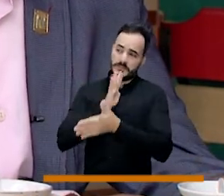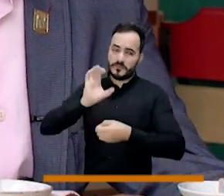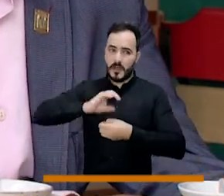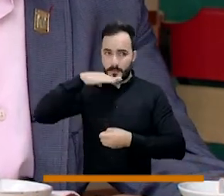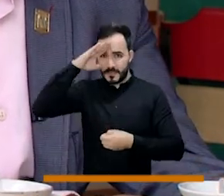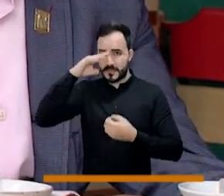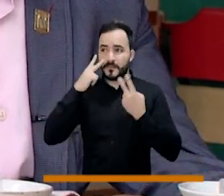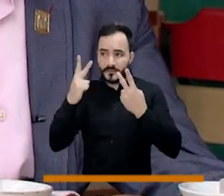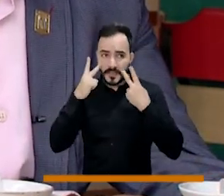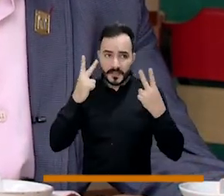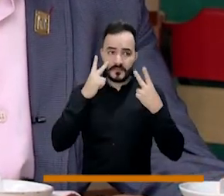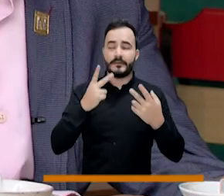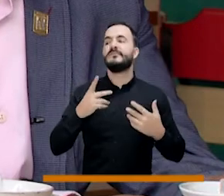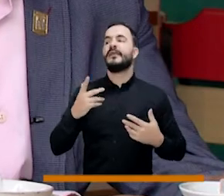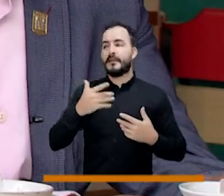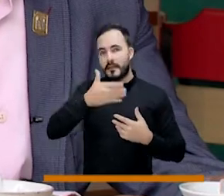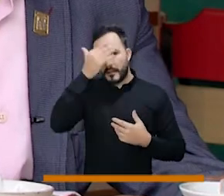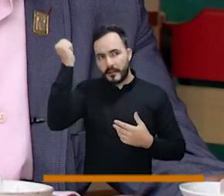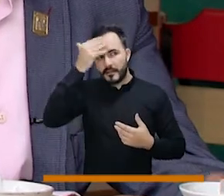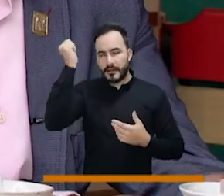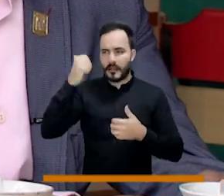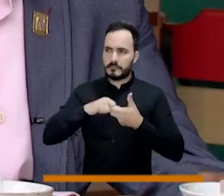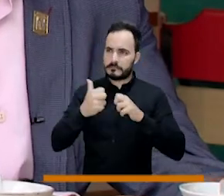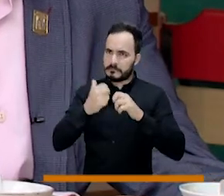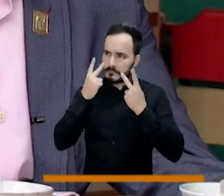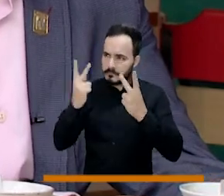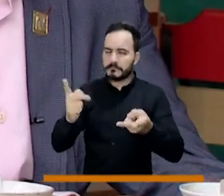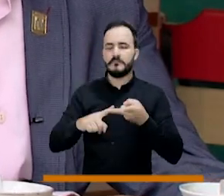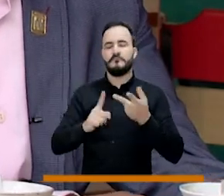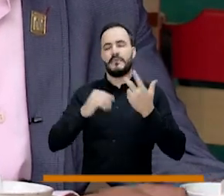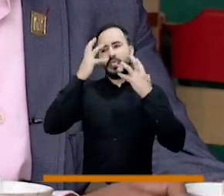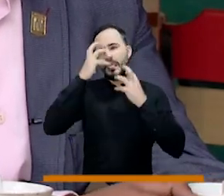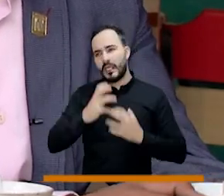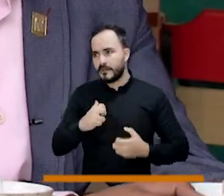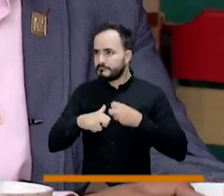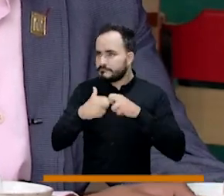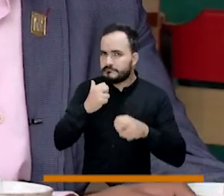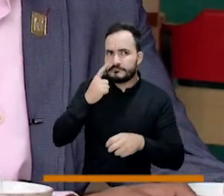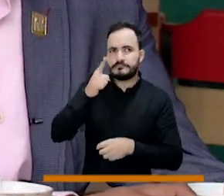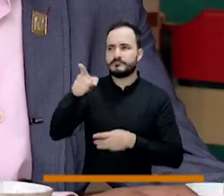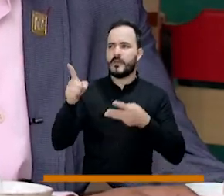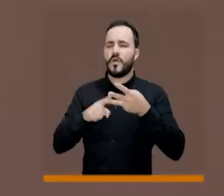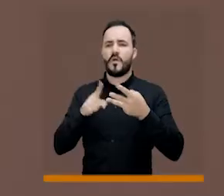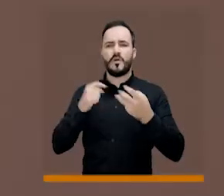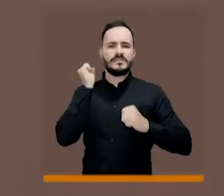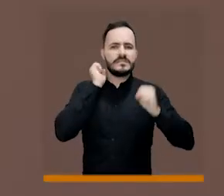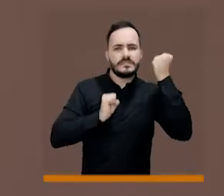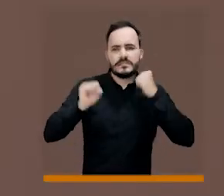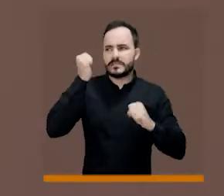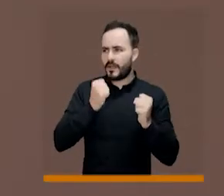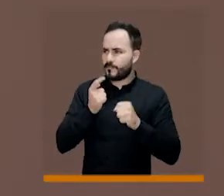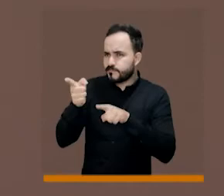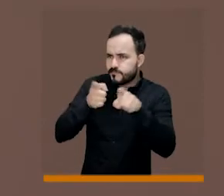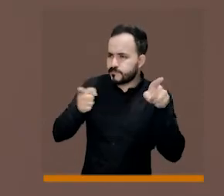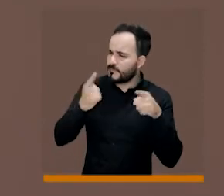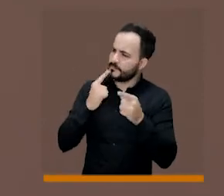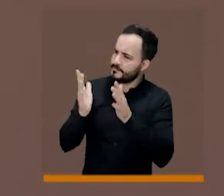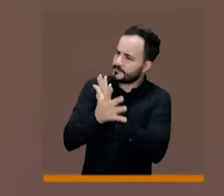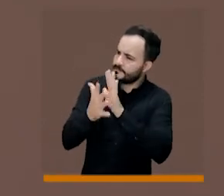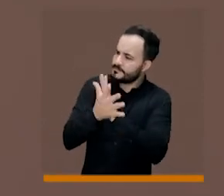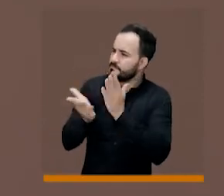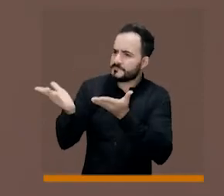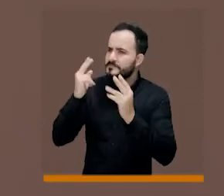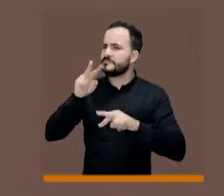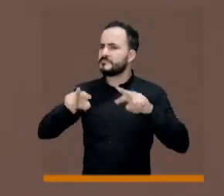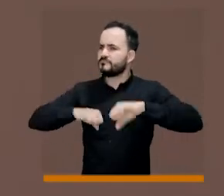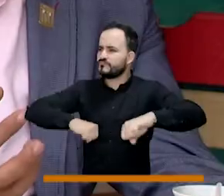también se ha visto un incremento muy significativo en problemas de memoria, en problemas de depresión y en problemas de ansiedad, no solamente en jóvenes,